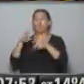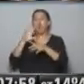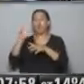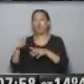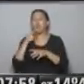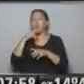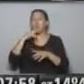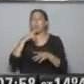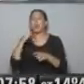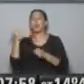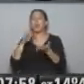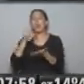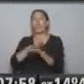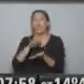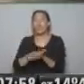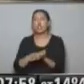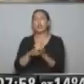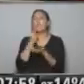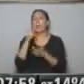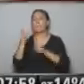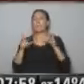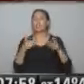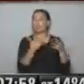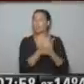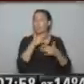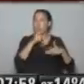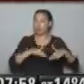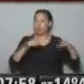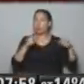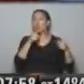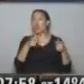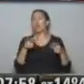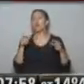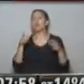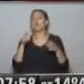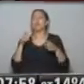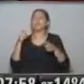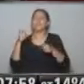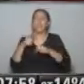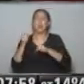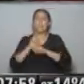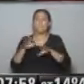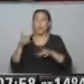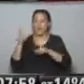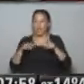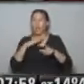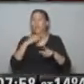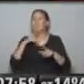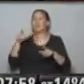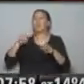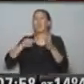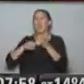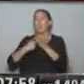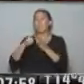que transportaban colchones para damnificados y que señaló como un hecho aislado. Esto sucedió en las afueras de la